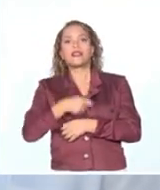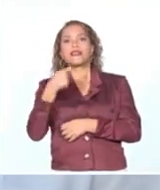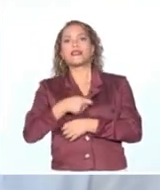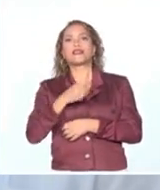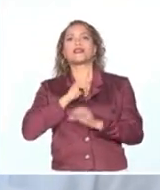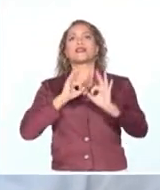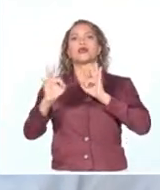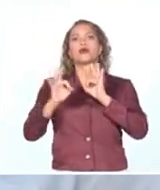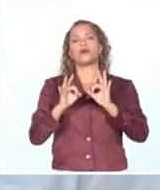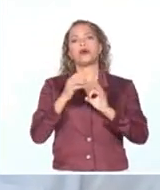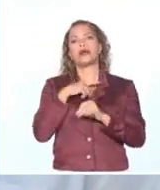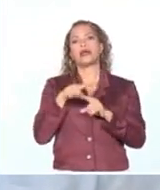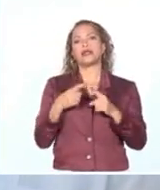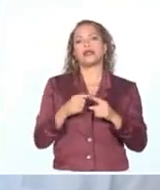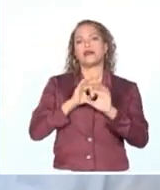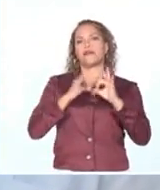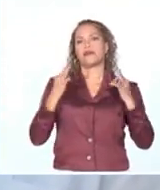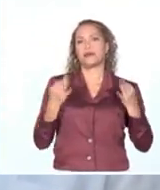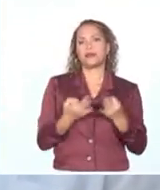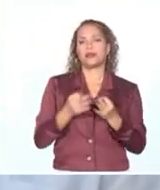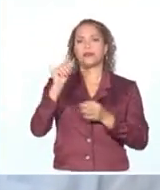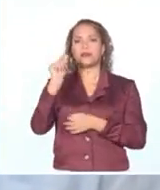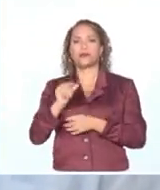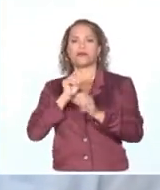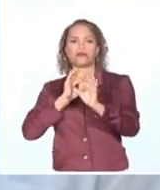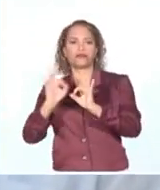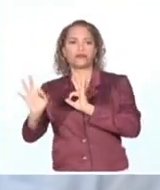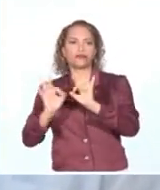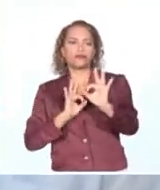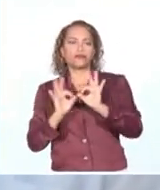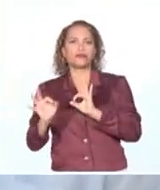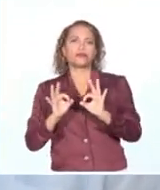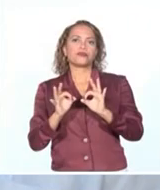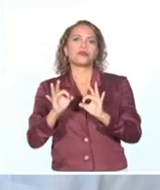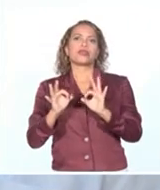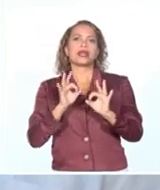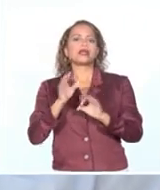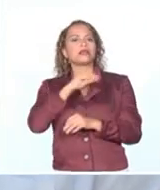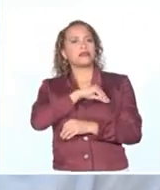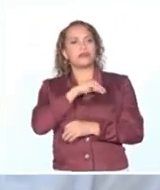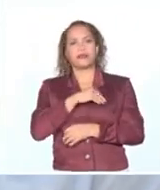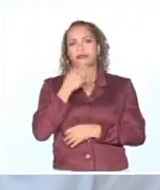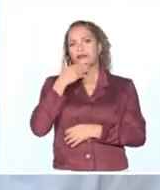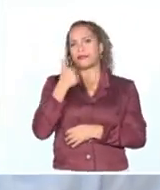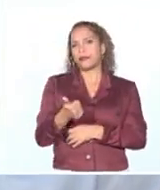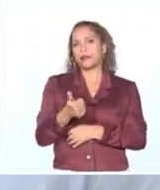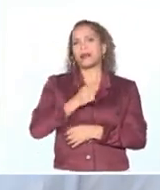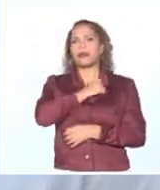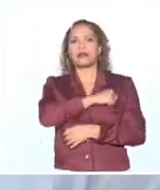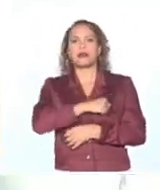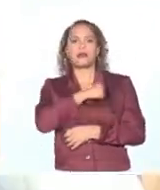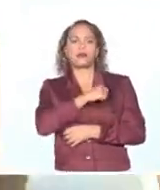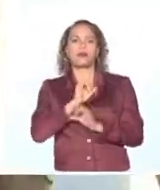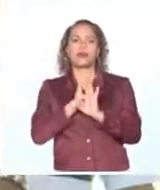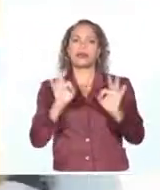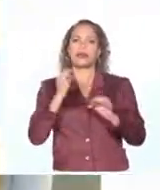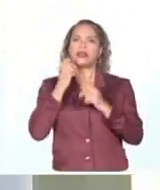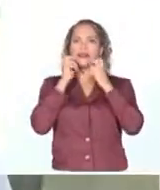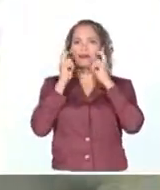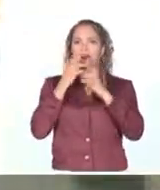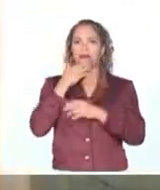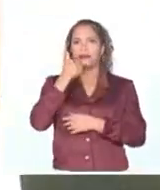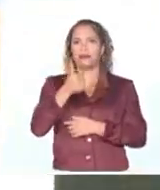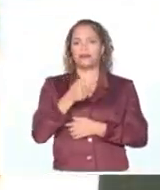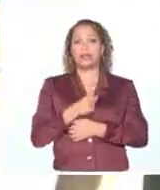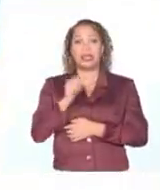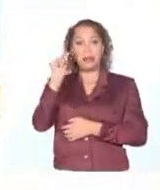que la familia y las personas a las que cuiden tengan cada vez un poquito mejor de calidad de vida. En esas